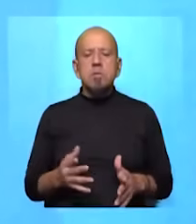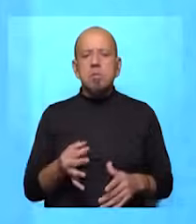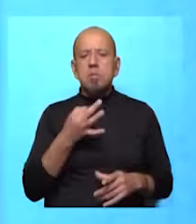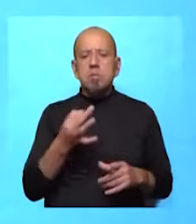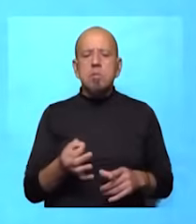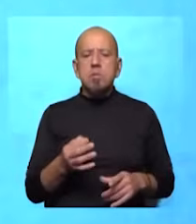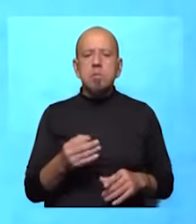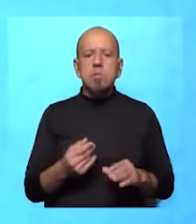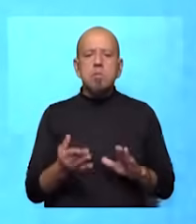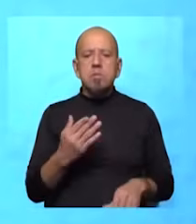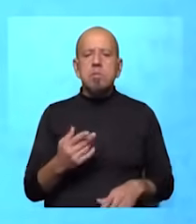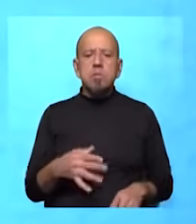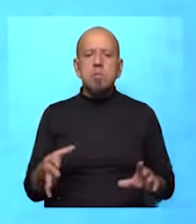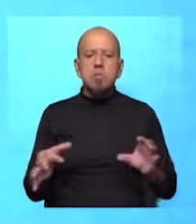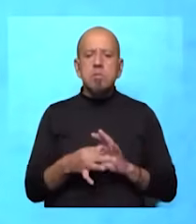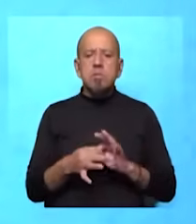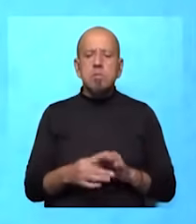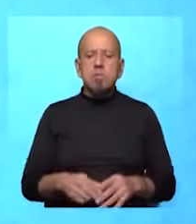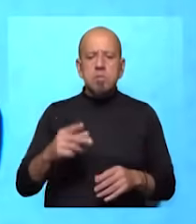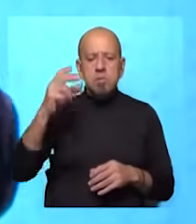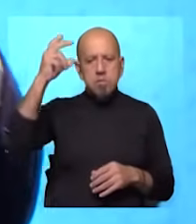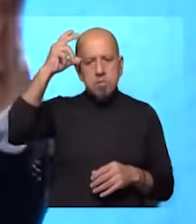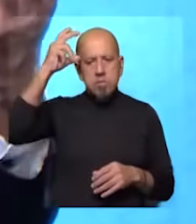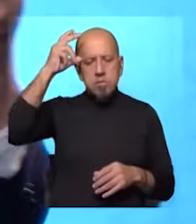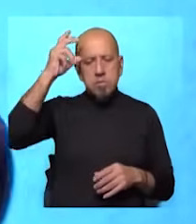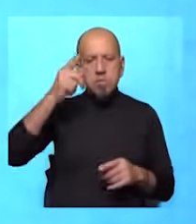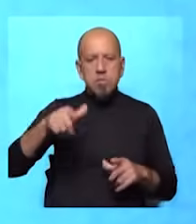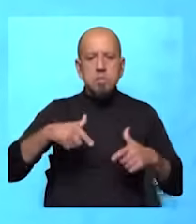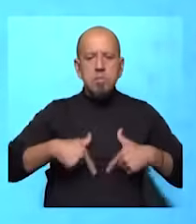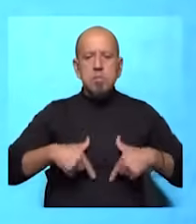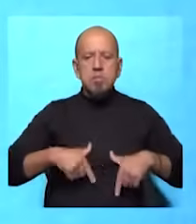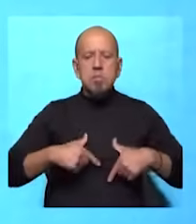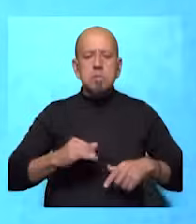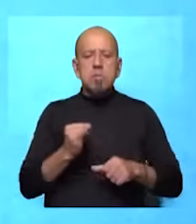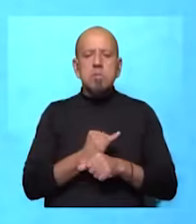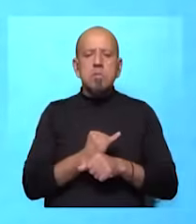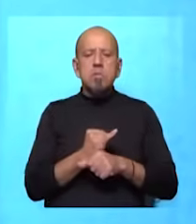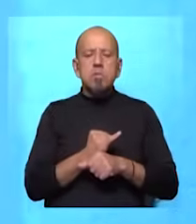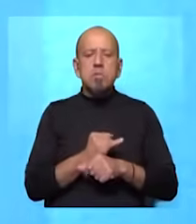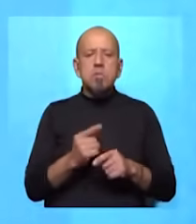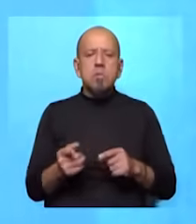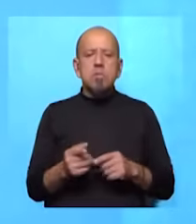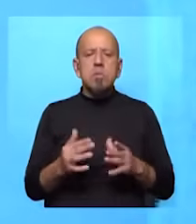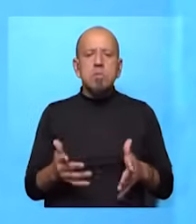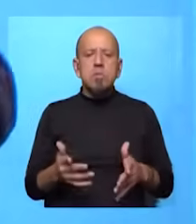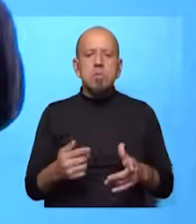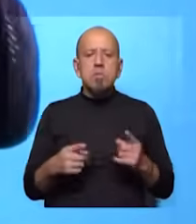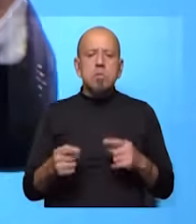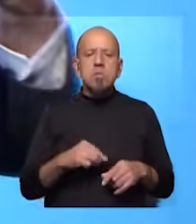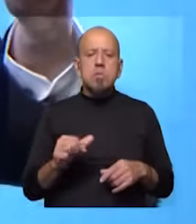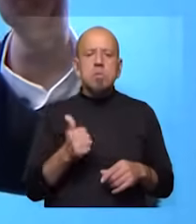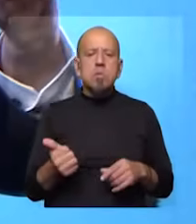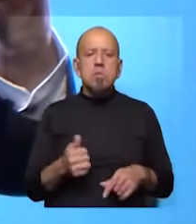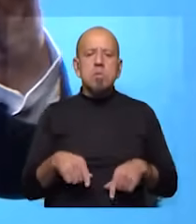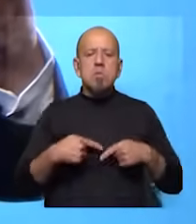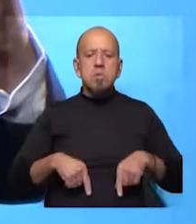en más de una ocasión su vínculo con tabare Vázquez este bueno fue ministra de Industria en uno de los gobiernos de tabaré ella cuando gana la intendencia al día siguiente